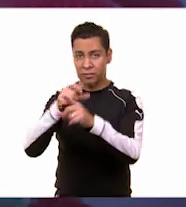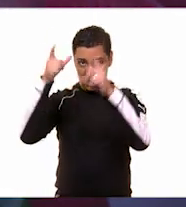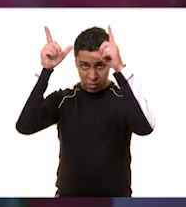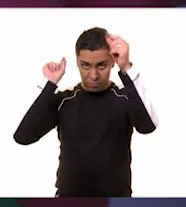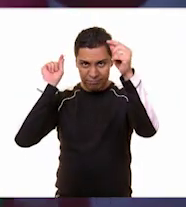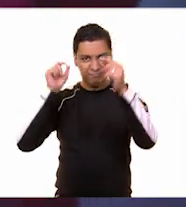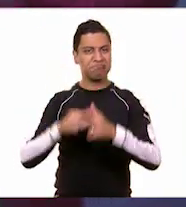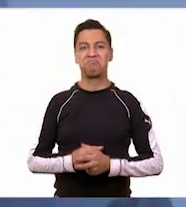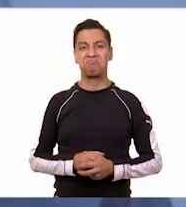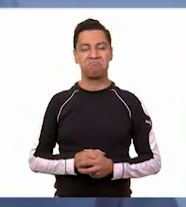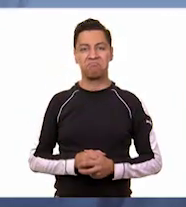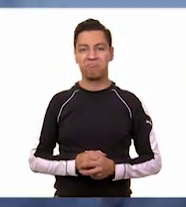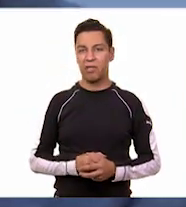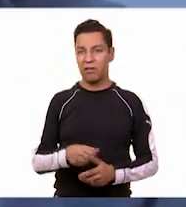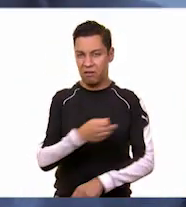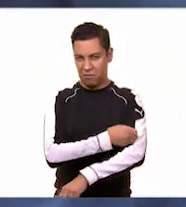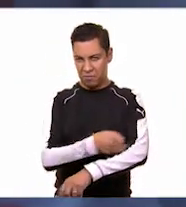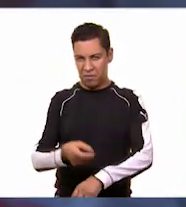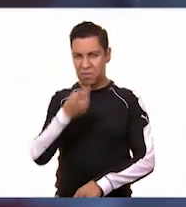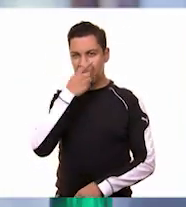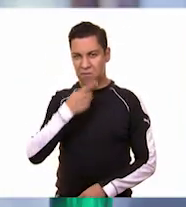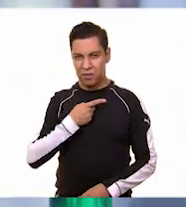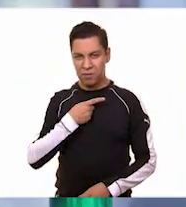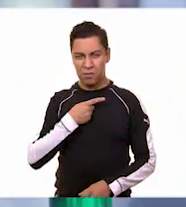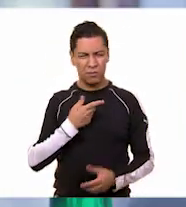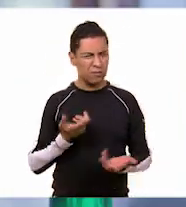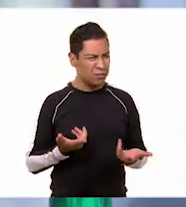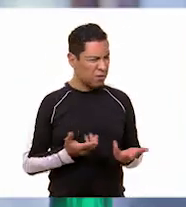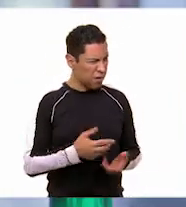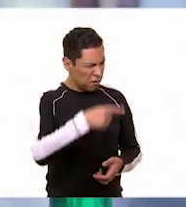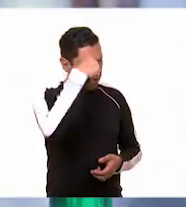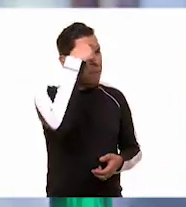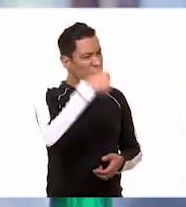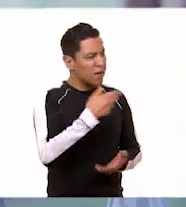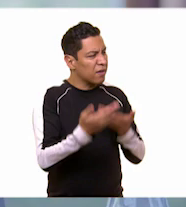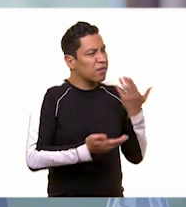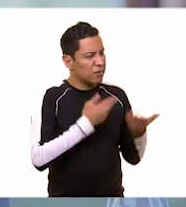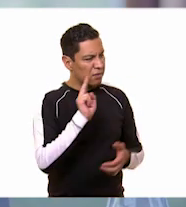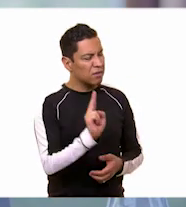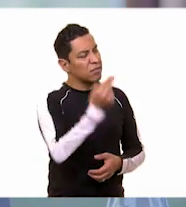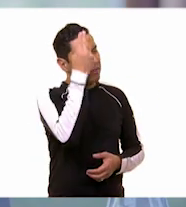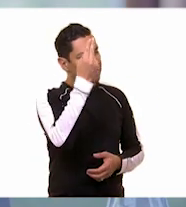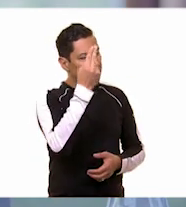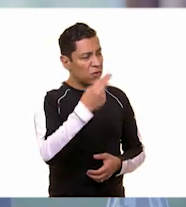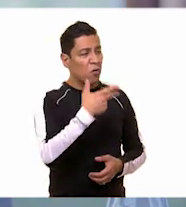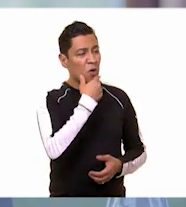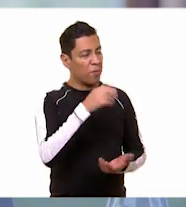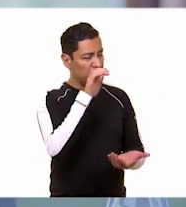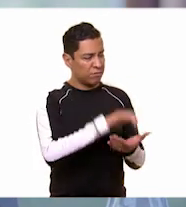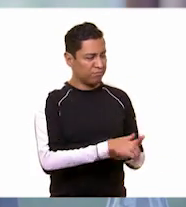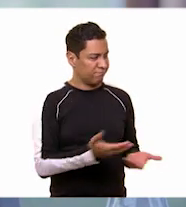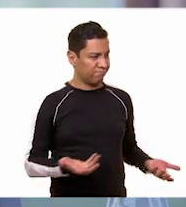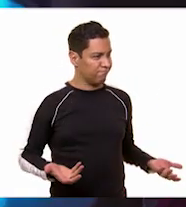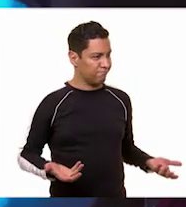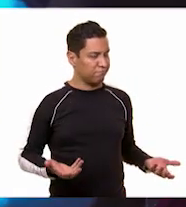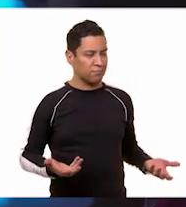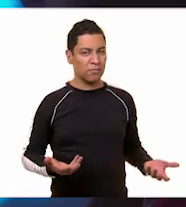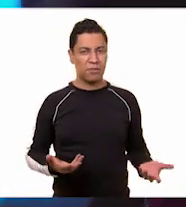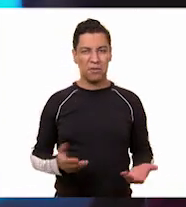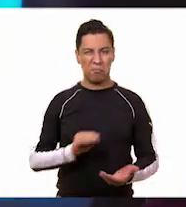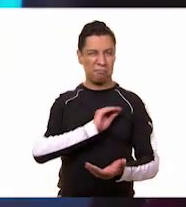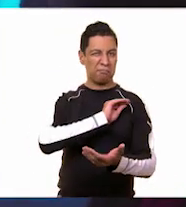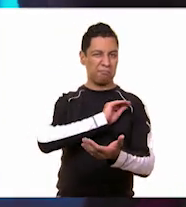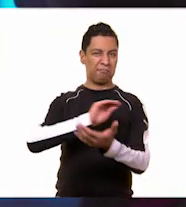alguna ciencia y nunca faltó el familiar que me dijera: ¿por qué estudias eso? Nadie se va a querer casar contigo.